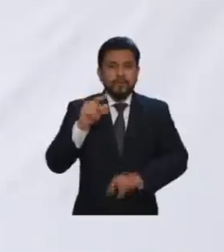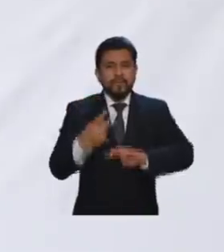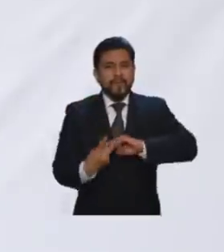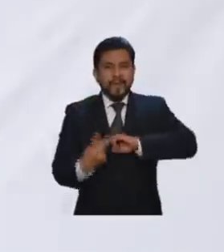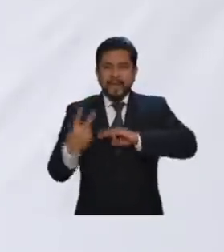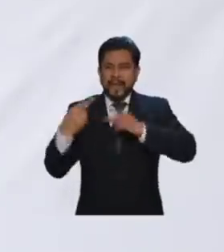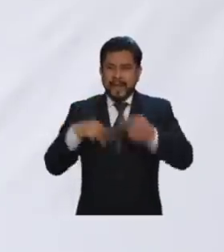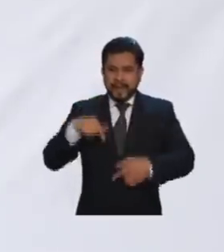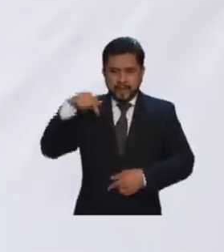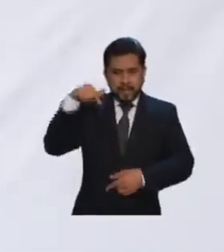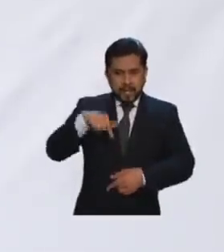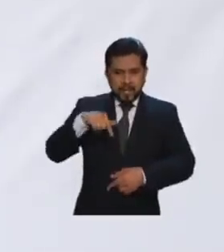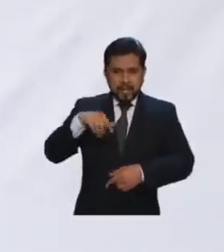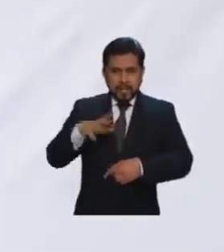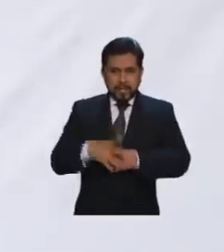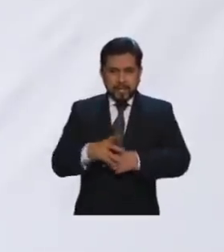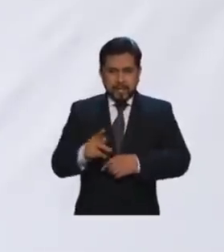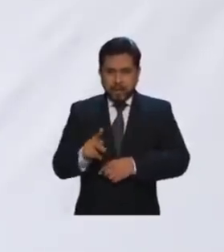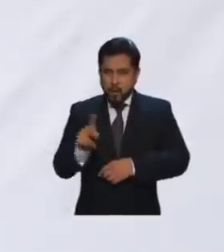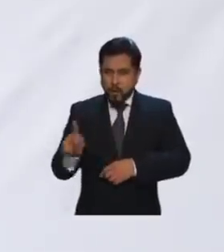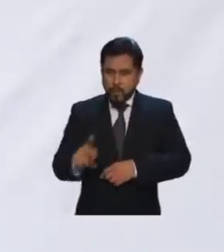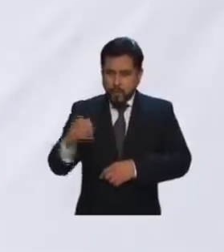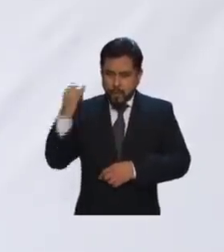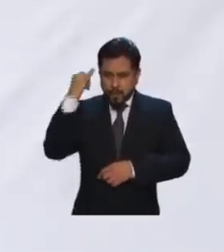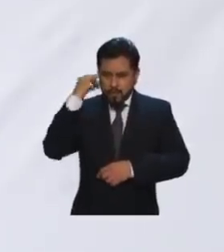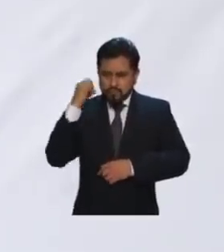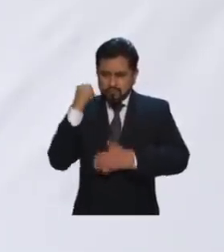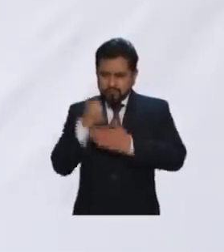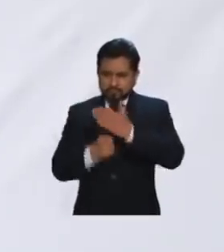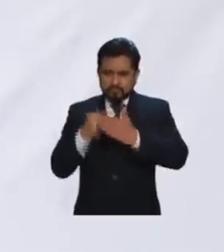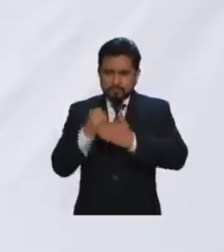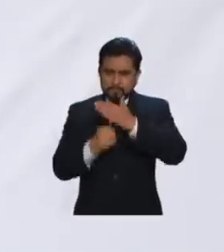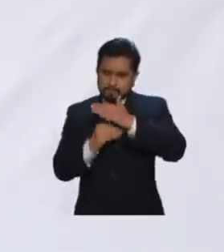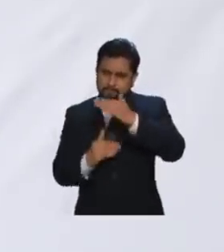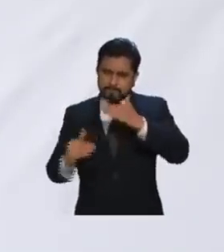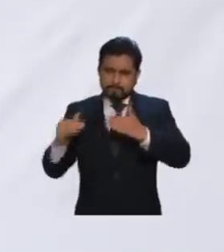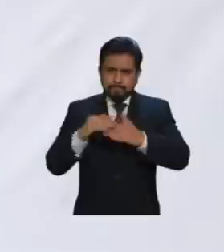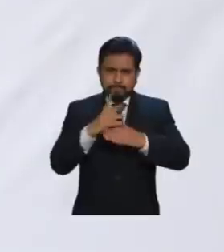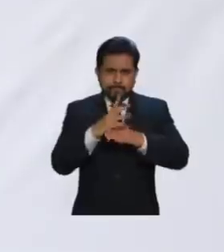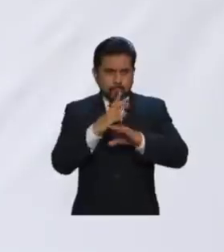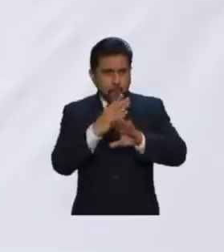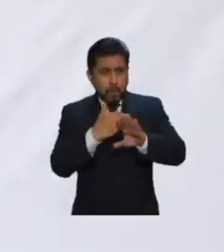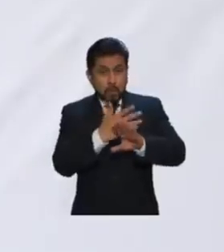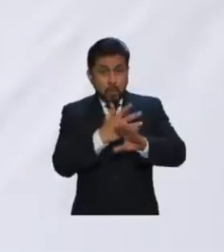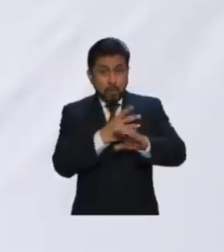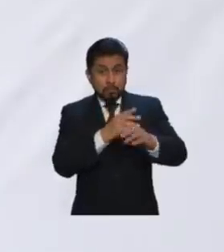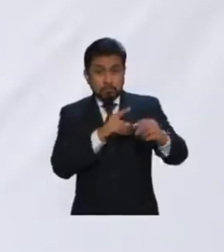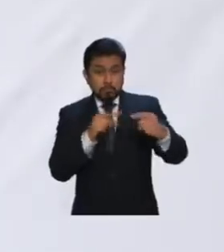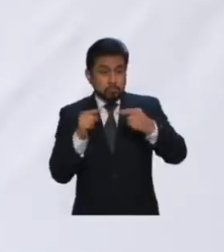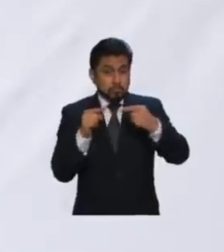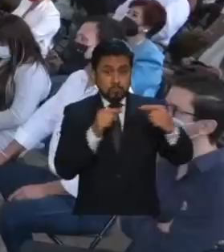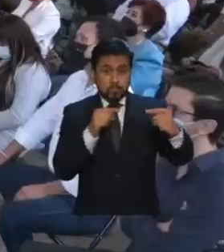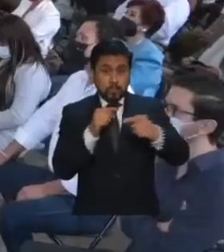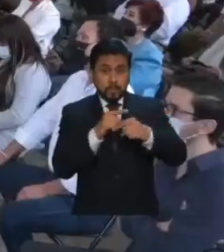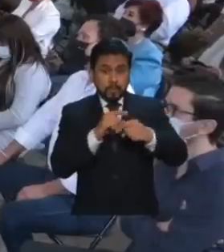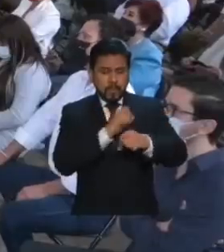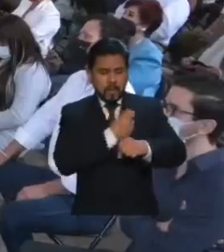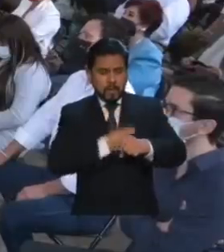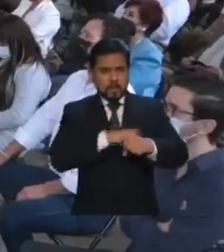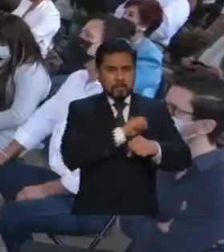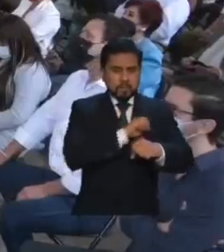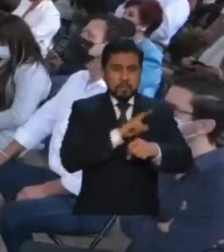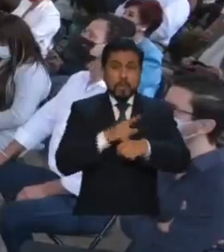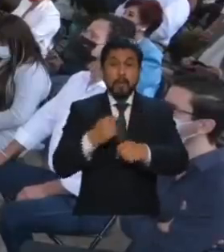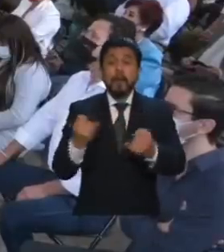entraron los españoles en esta invasión. También Iztapalapa representa a la